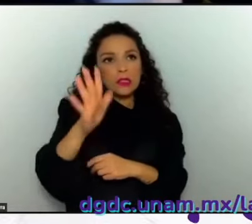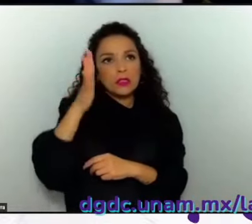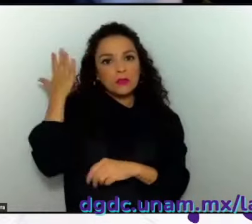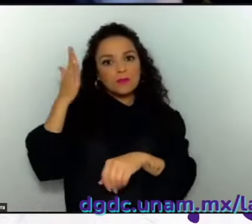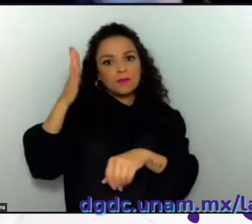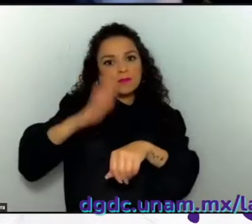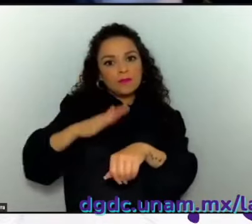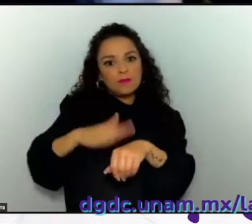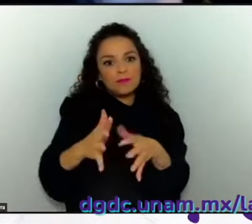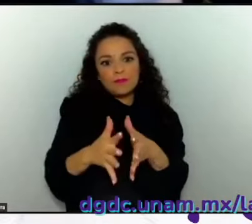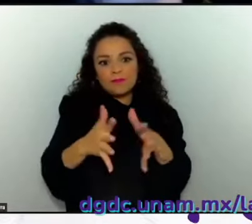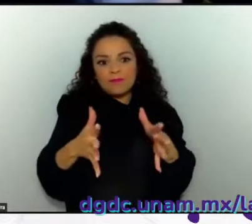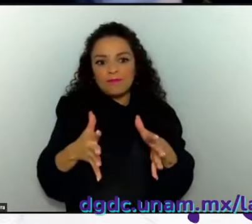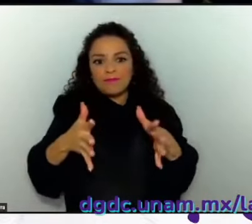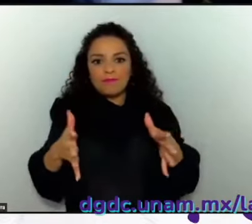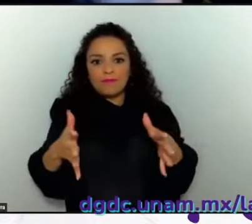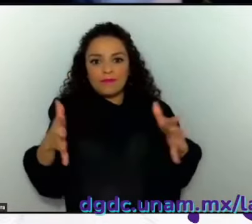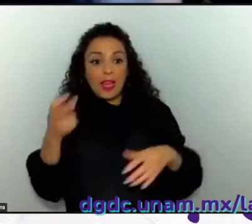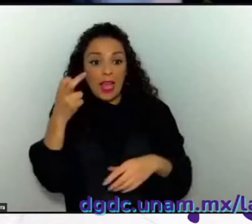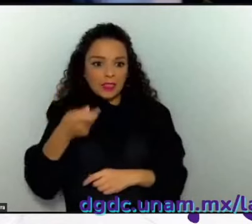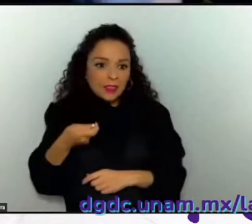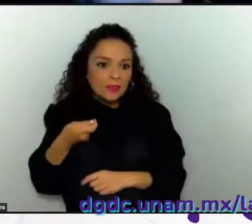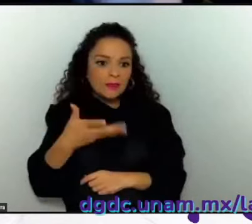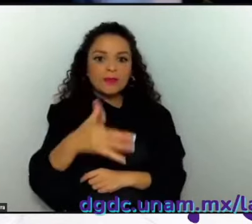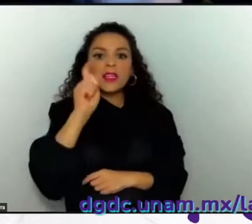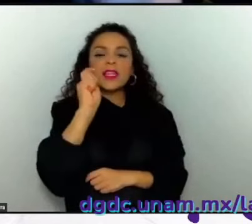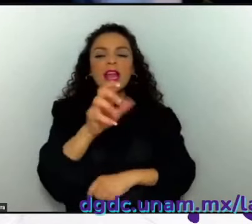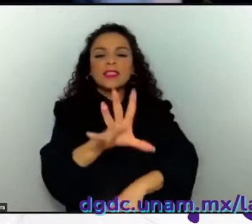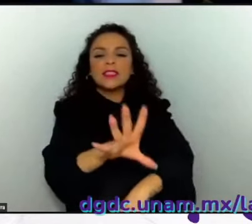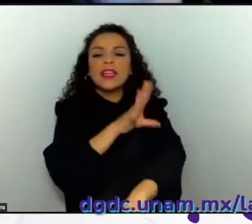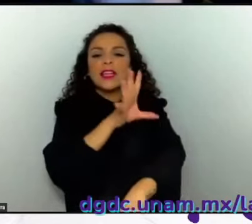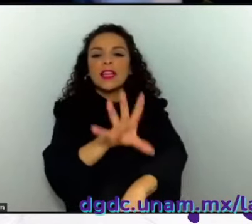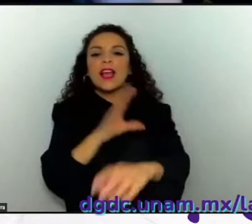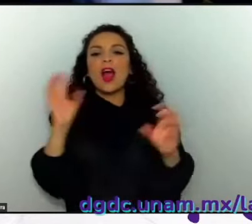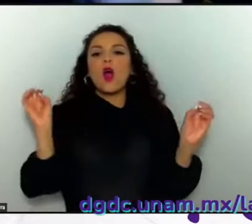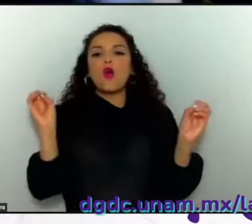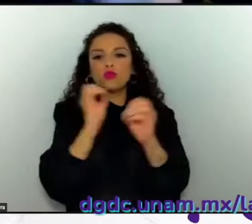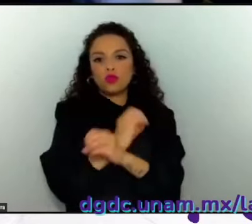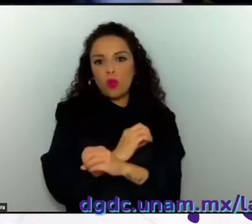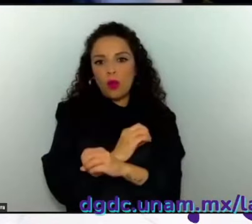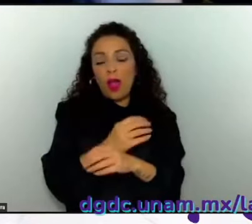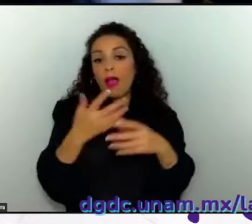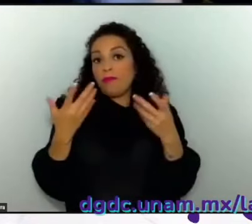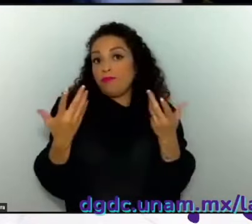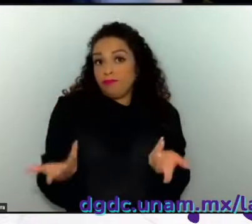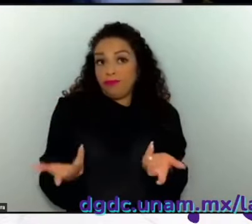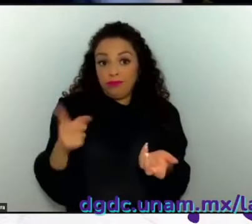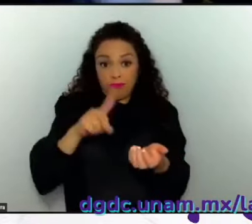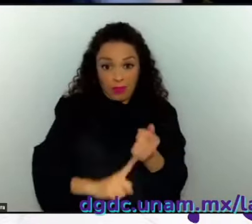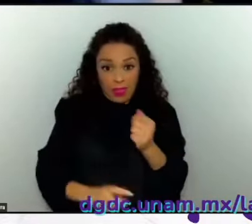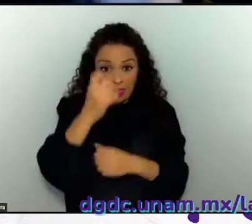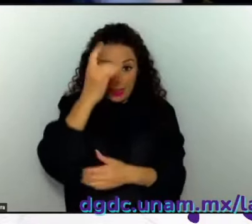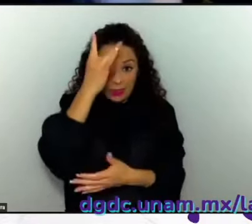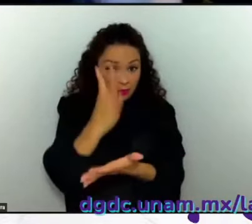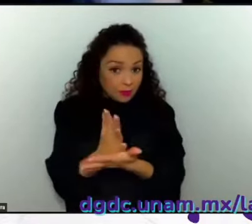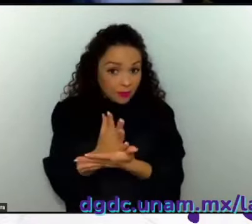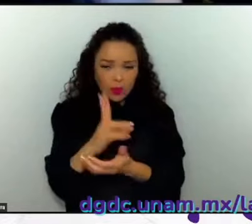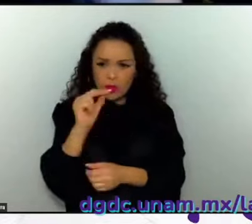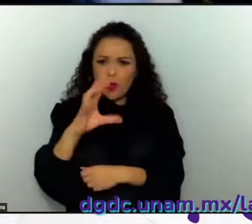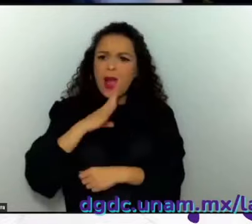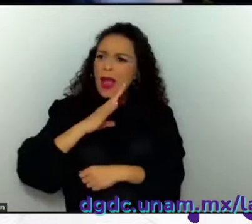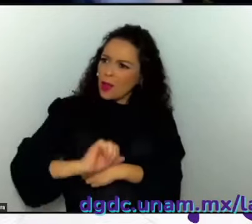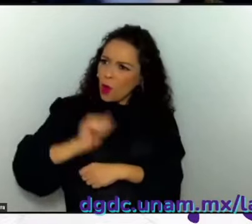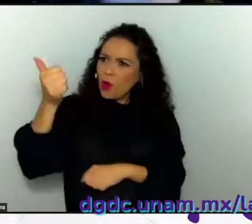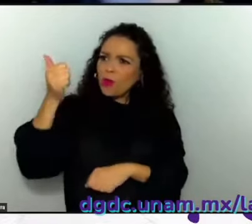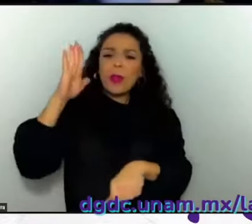llamamos la energía oscura. Y cuando checas todas tus observaciones de cosmología, resulta que no solo debe existir esta energía oscura, sino que debe haber más energía